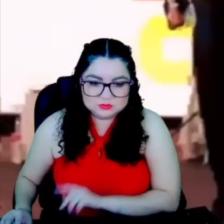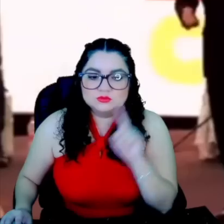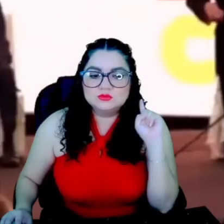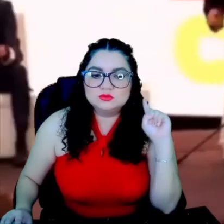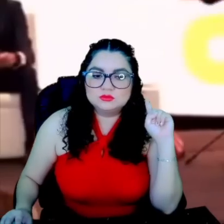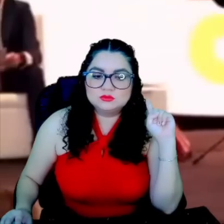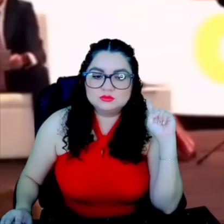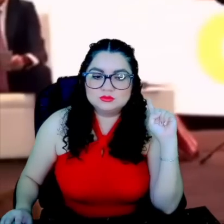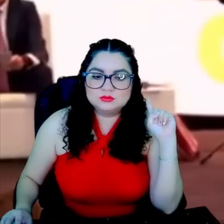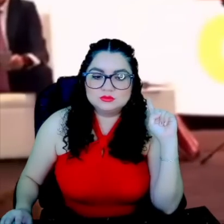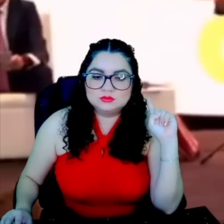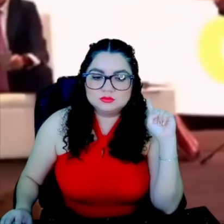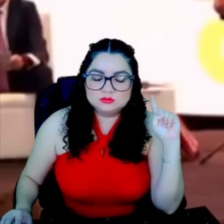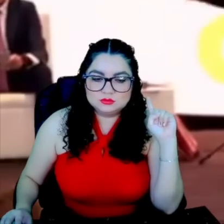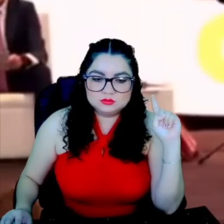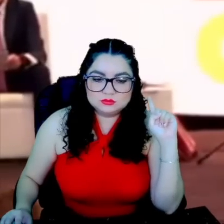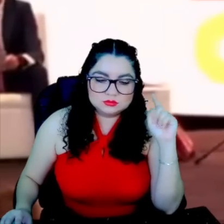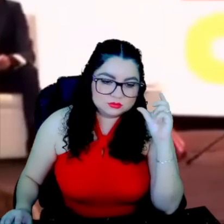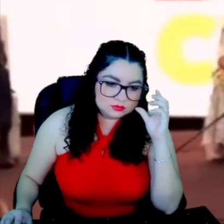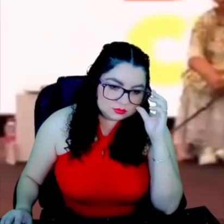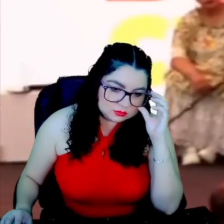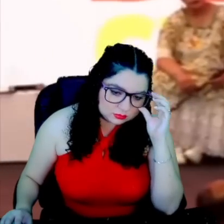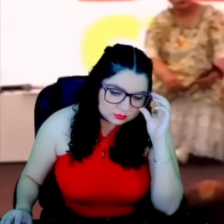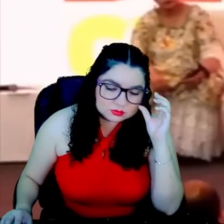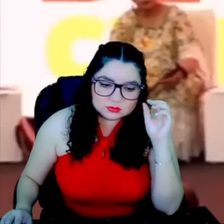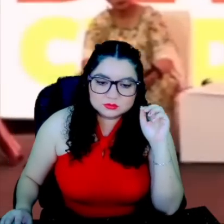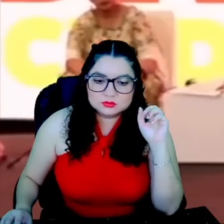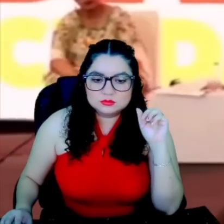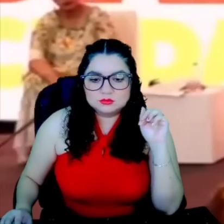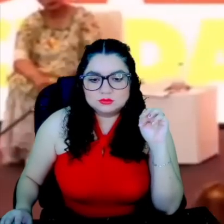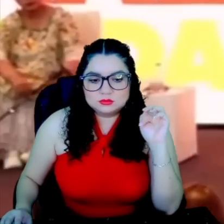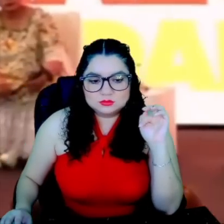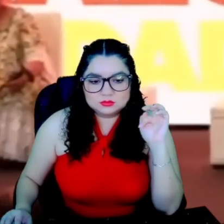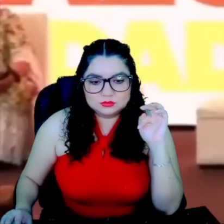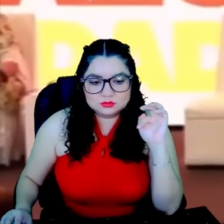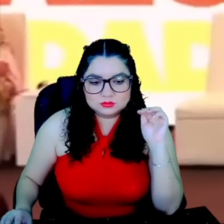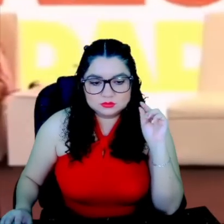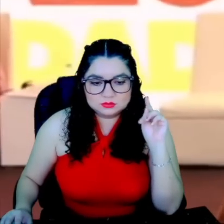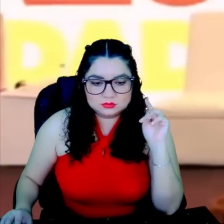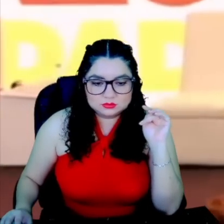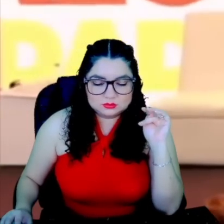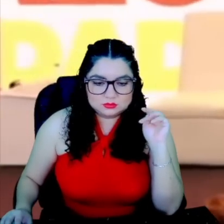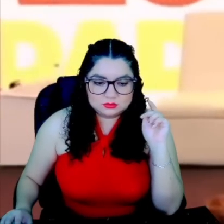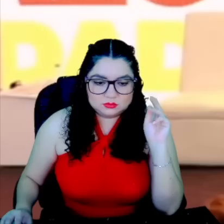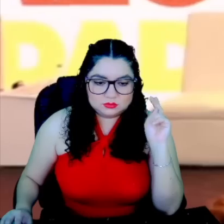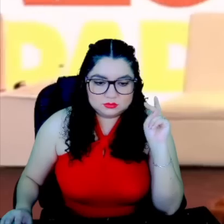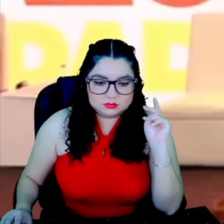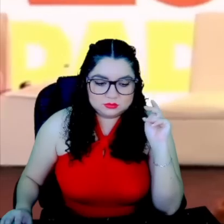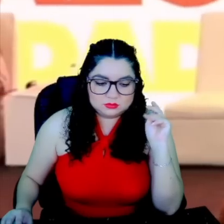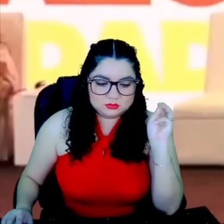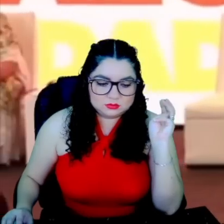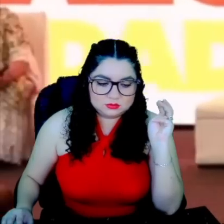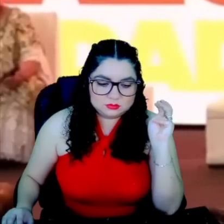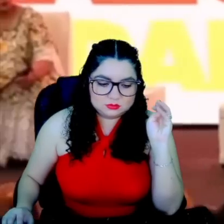reconciliación nacional. Mientras que López Obrador destruye nuestras instituciones, nosotros queremos